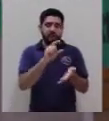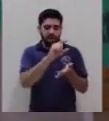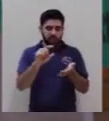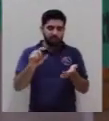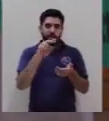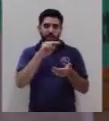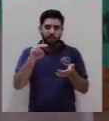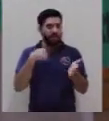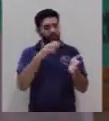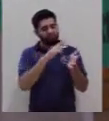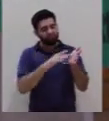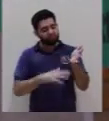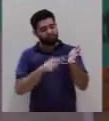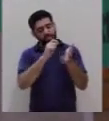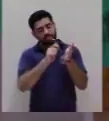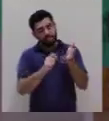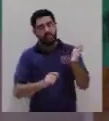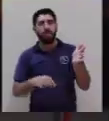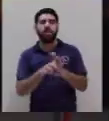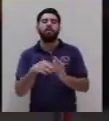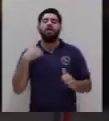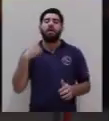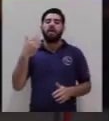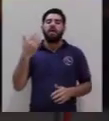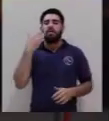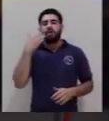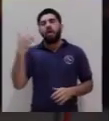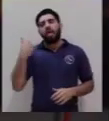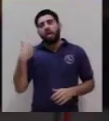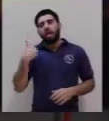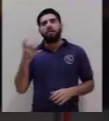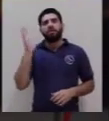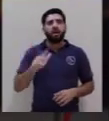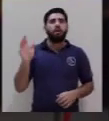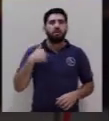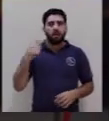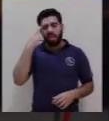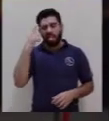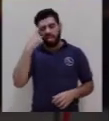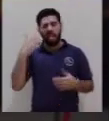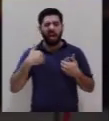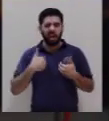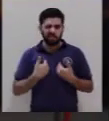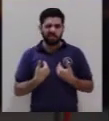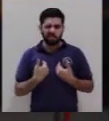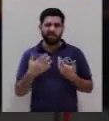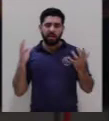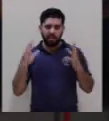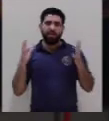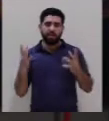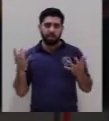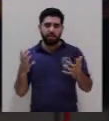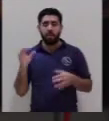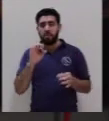mamá y a ella está tranquila porque eso de estar haciendo el menú todos los días y pensar estresa, ¿verdad? O